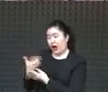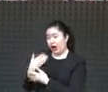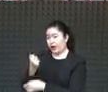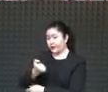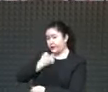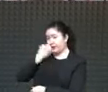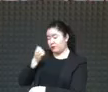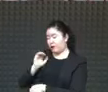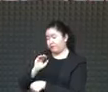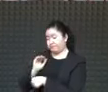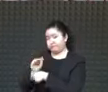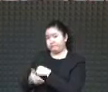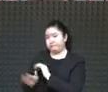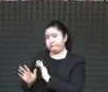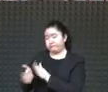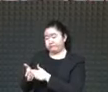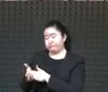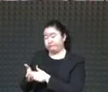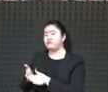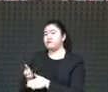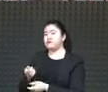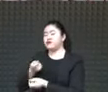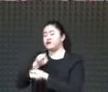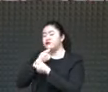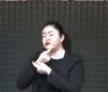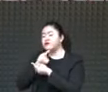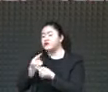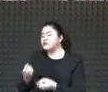escolar, ¿cuántos niños se